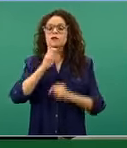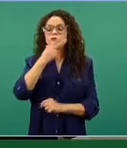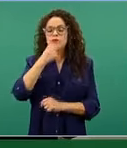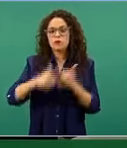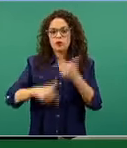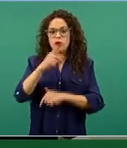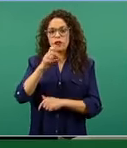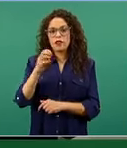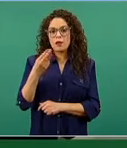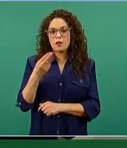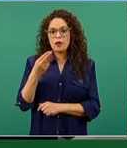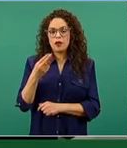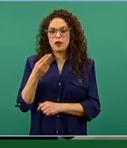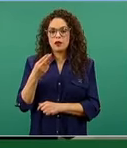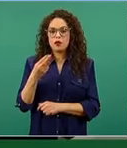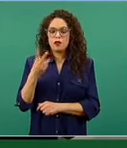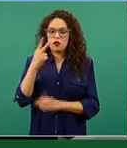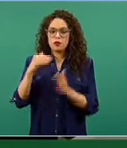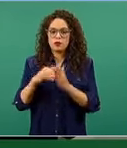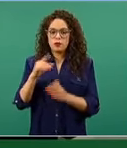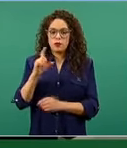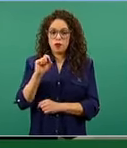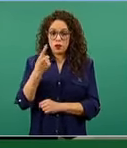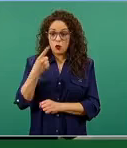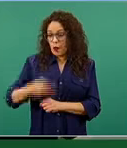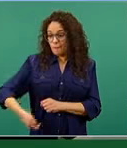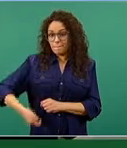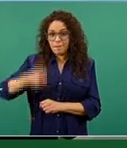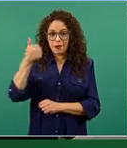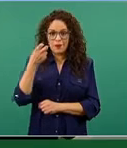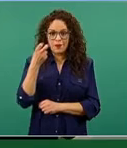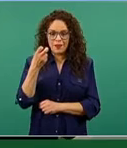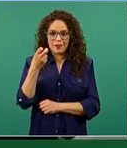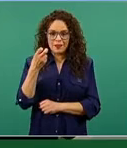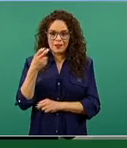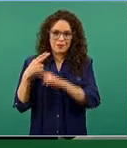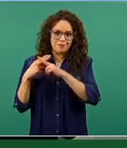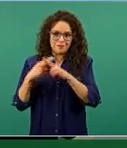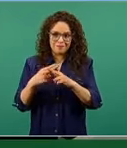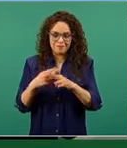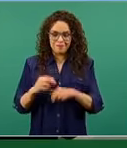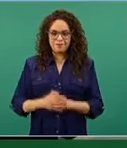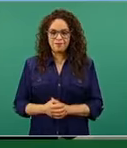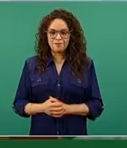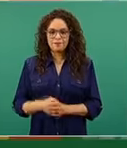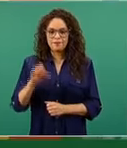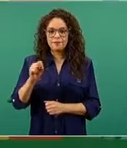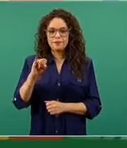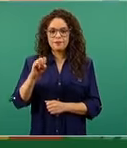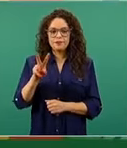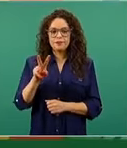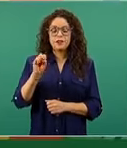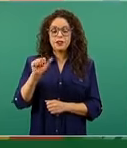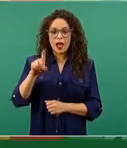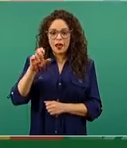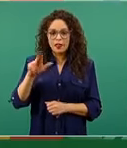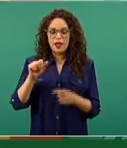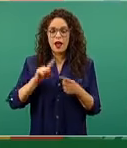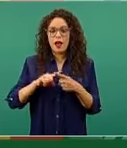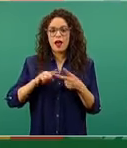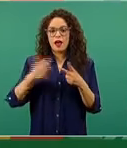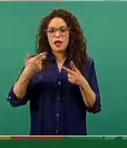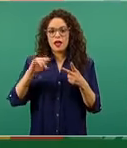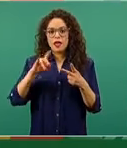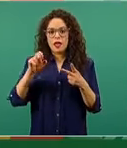mayo de 2021, primera emisión. Y felicitamos a nuestras compañeras Sandra Olimpia Gutiérrez Enríquez, Guillermina Mendieta